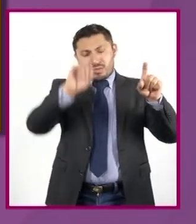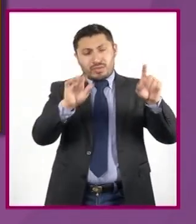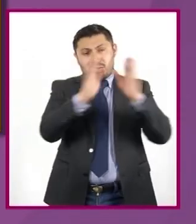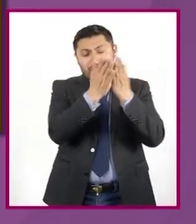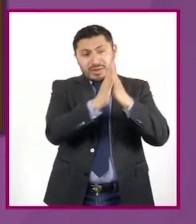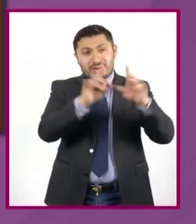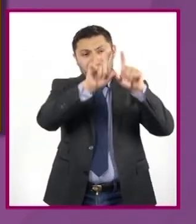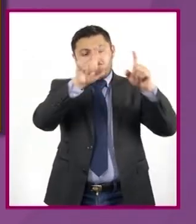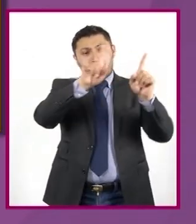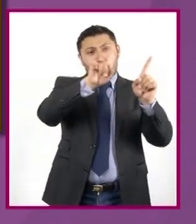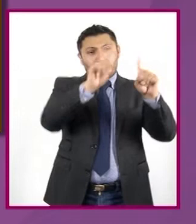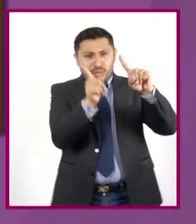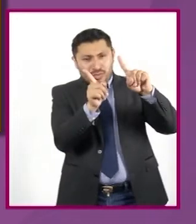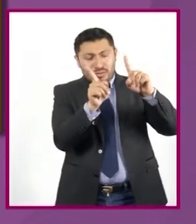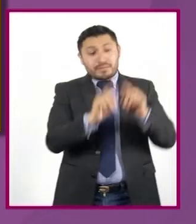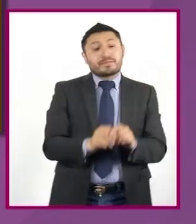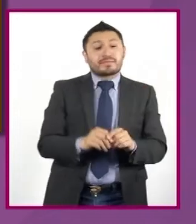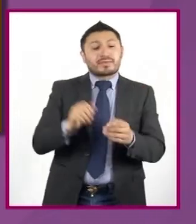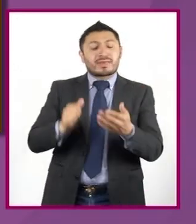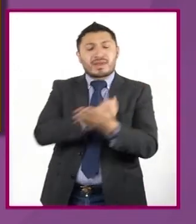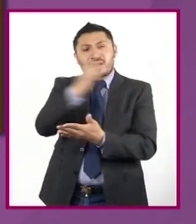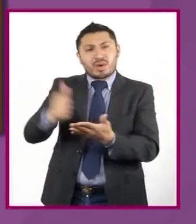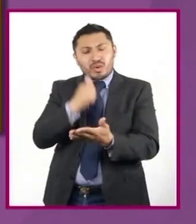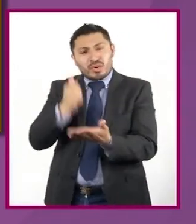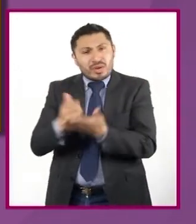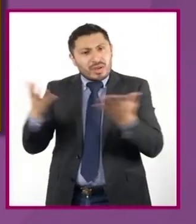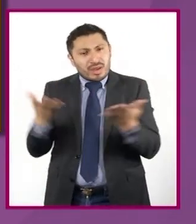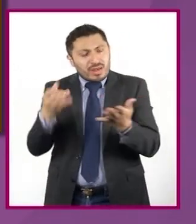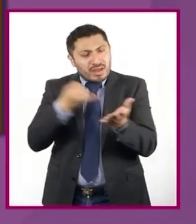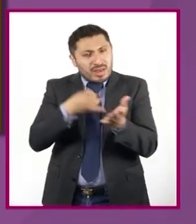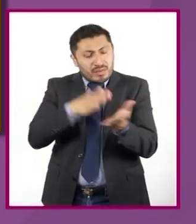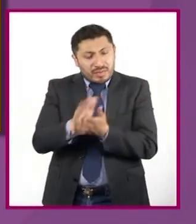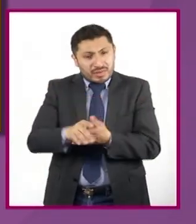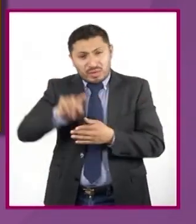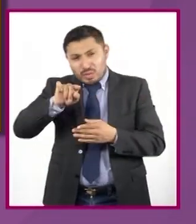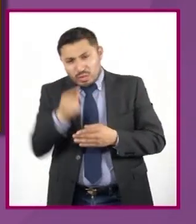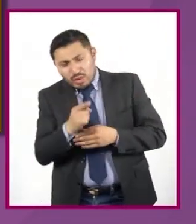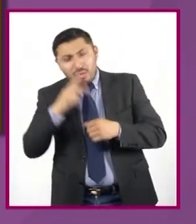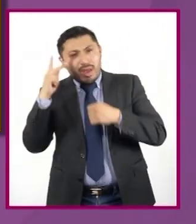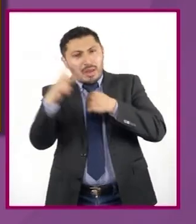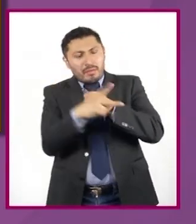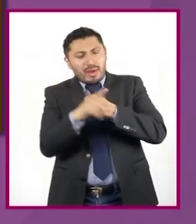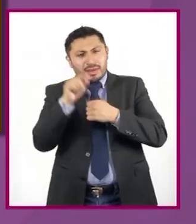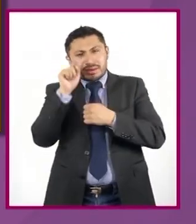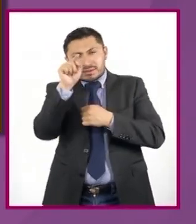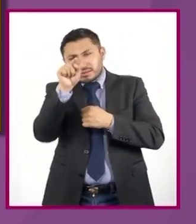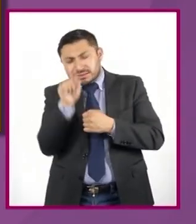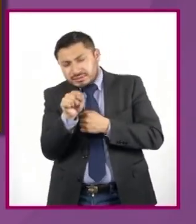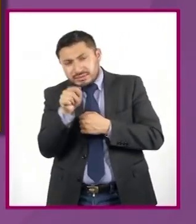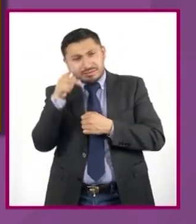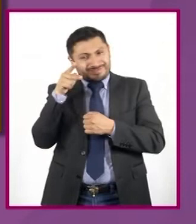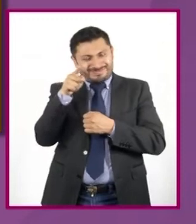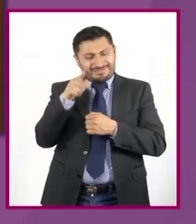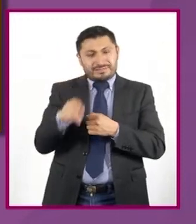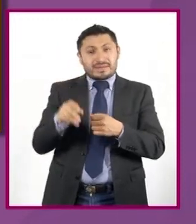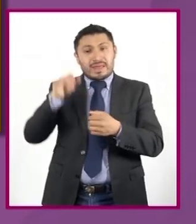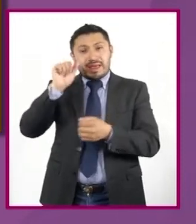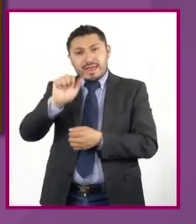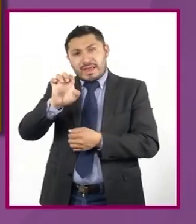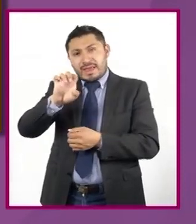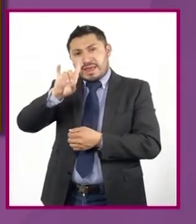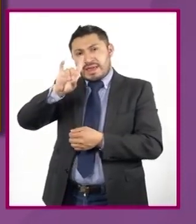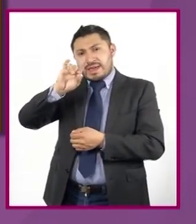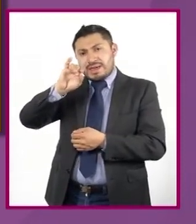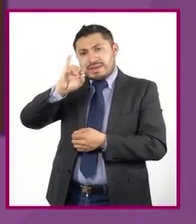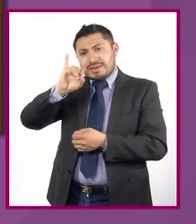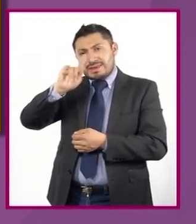la ciudad en donde se editó, coma, el país, dos puntos, y la editorial, punto.